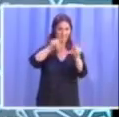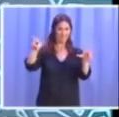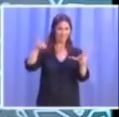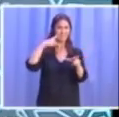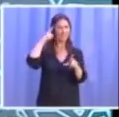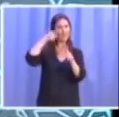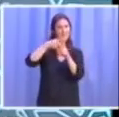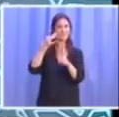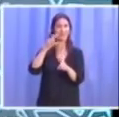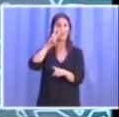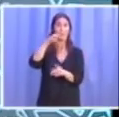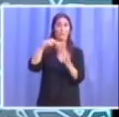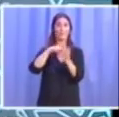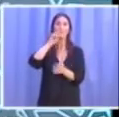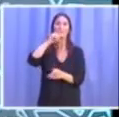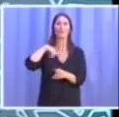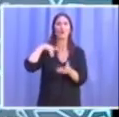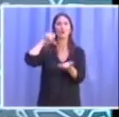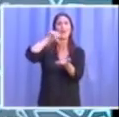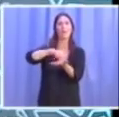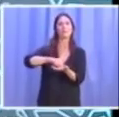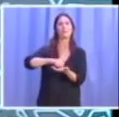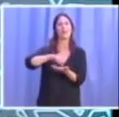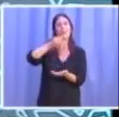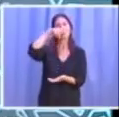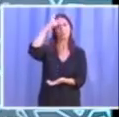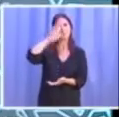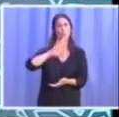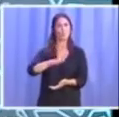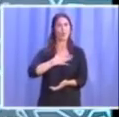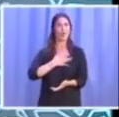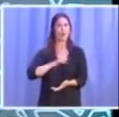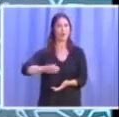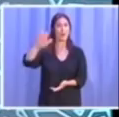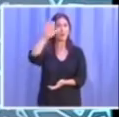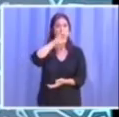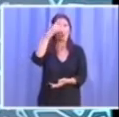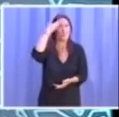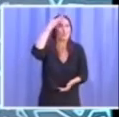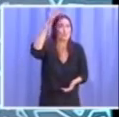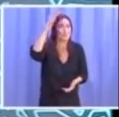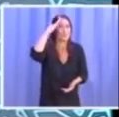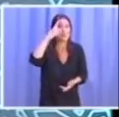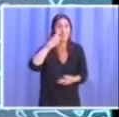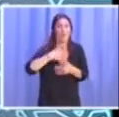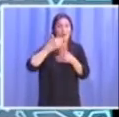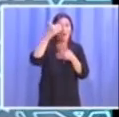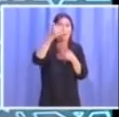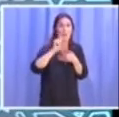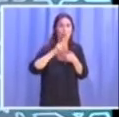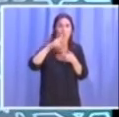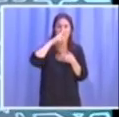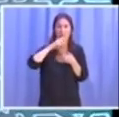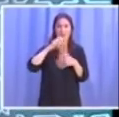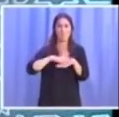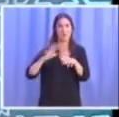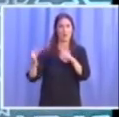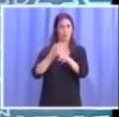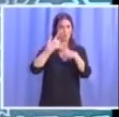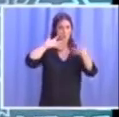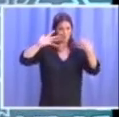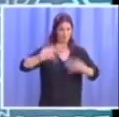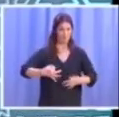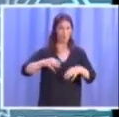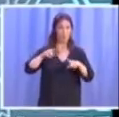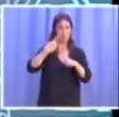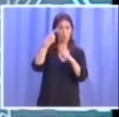La capitalidad cultural europea es un sueño y tienen 12 años para hacerlo realidad, pero a ese proyecto se unen